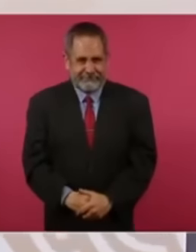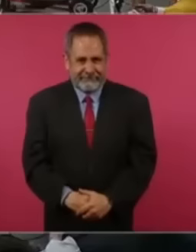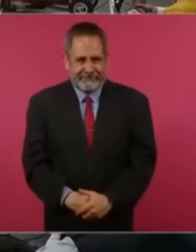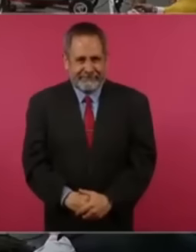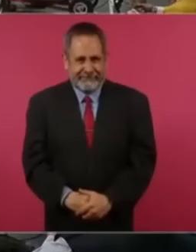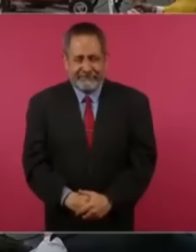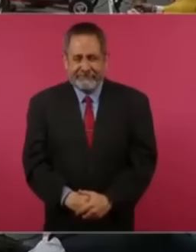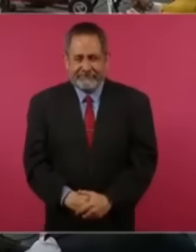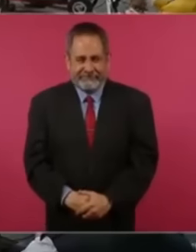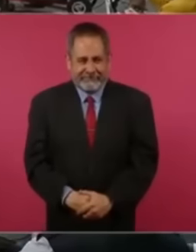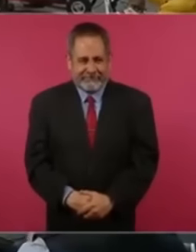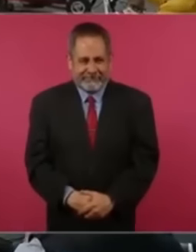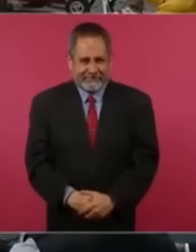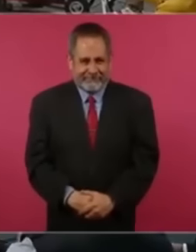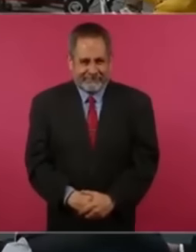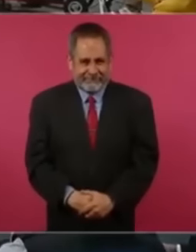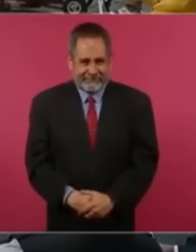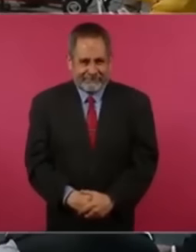Espero de verdad, gracias. No,